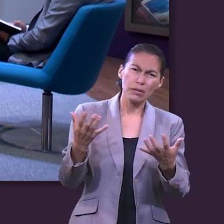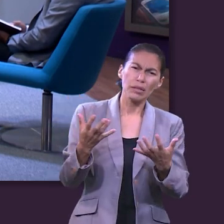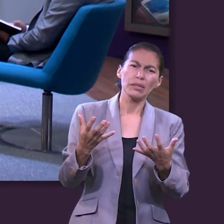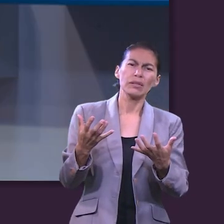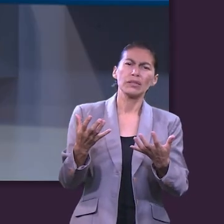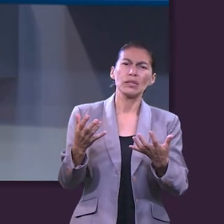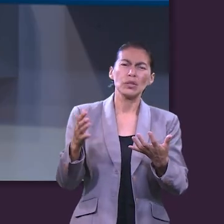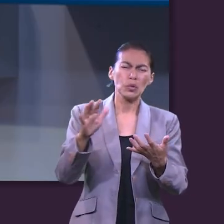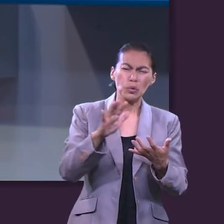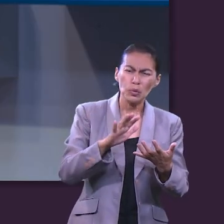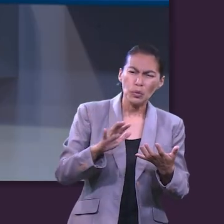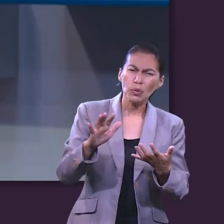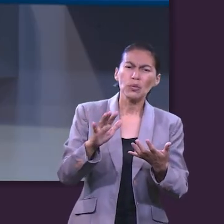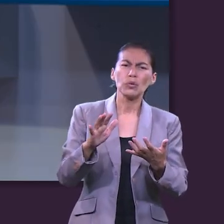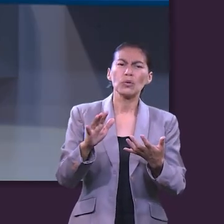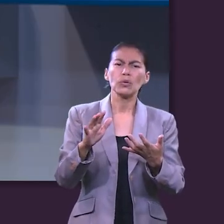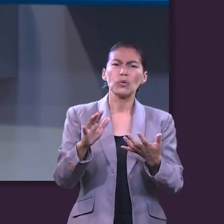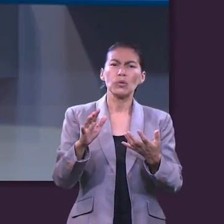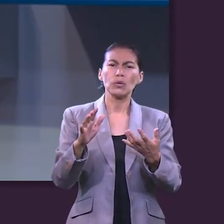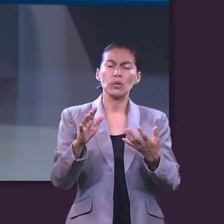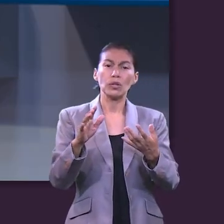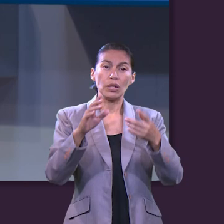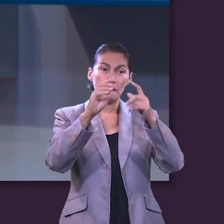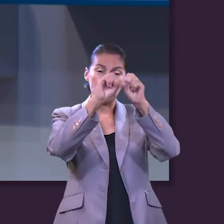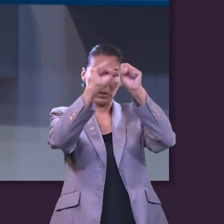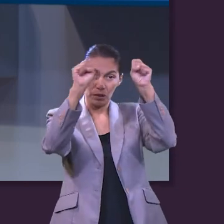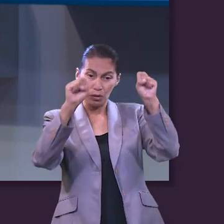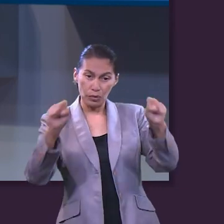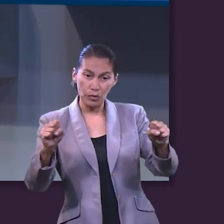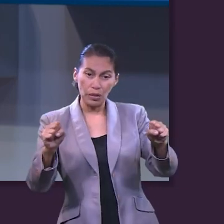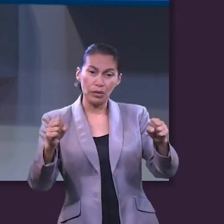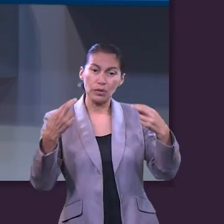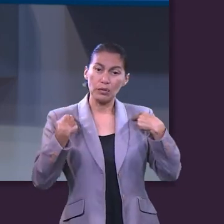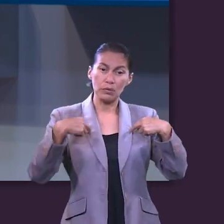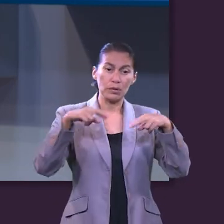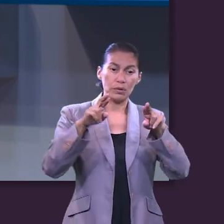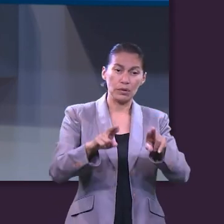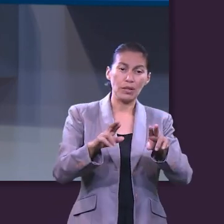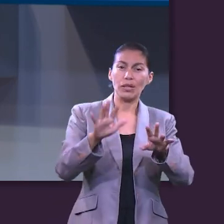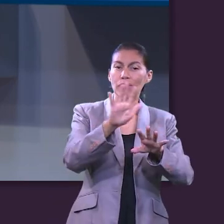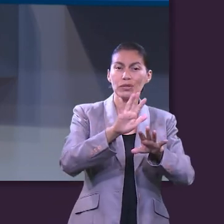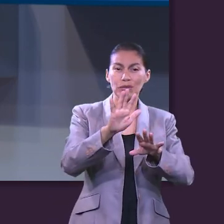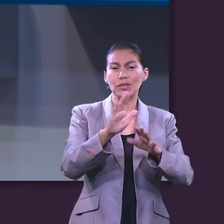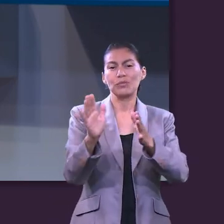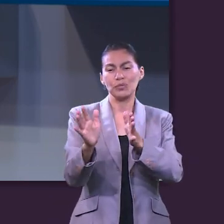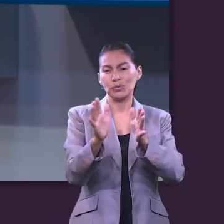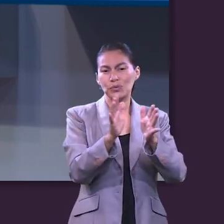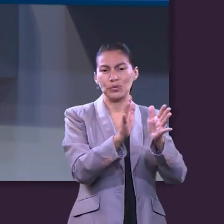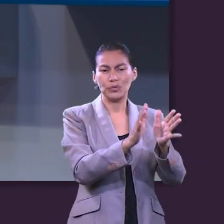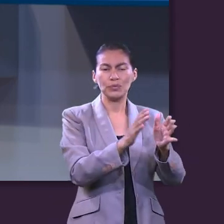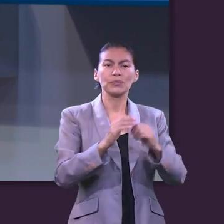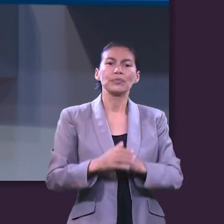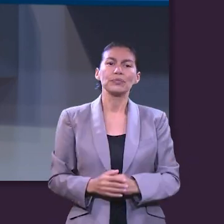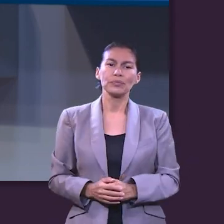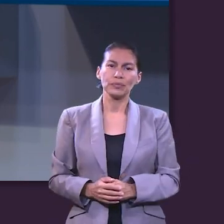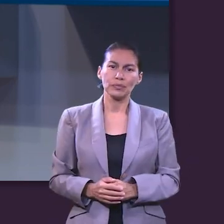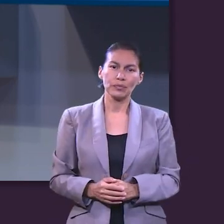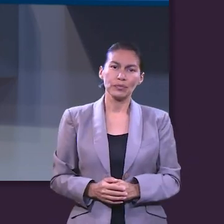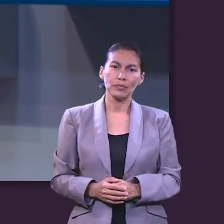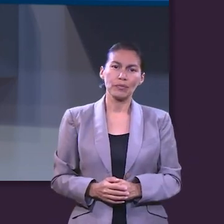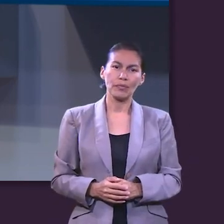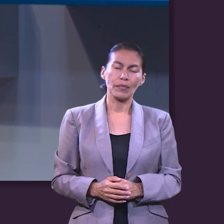venía a ser la realidad de incluso esas figuras que representaba el santuario en tiempos anteriores, ¿no?